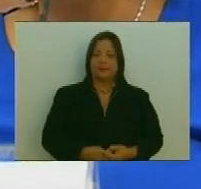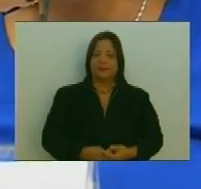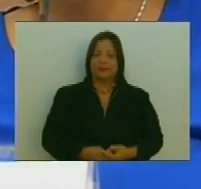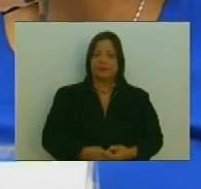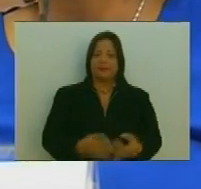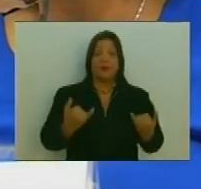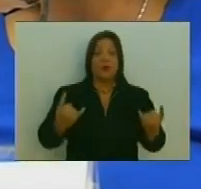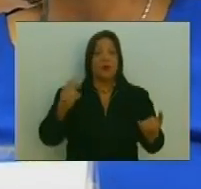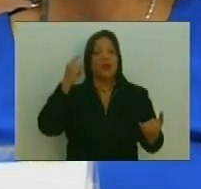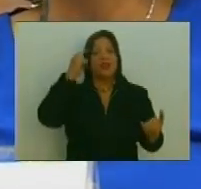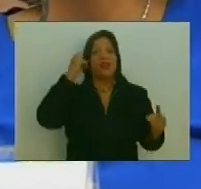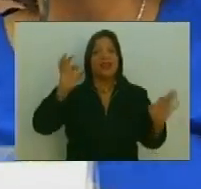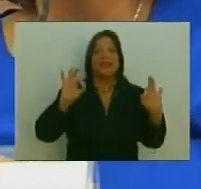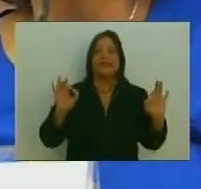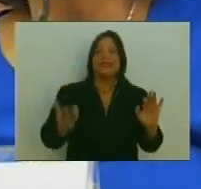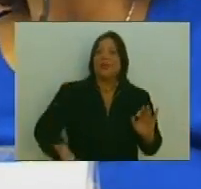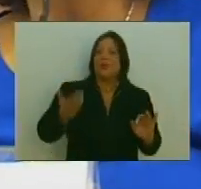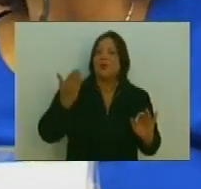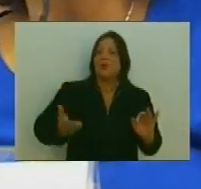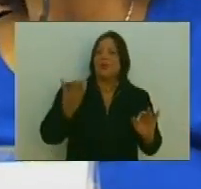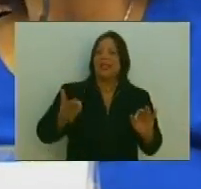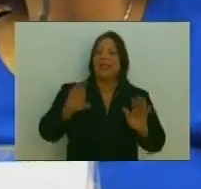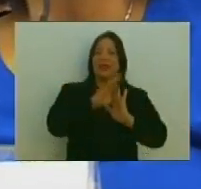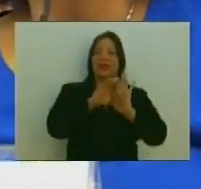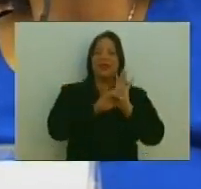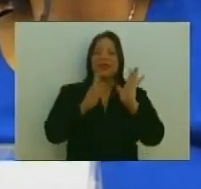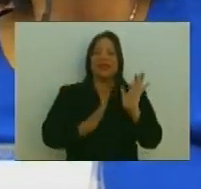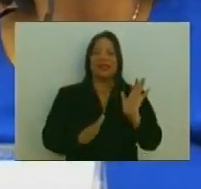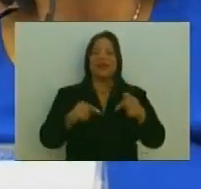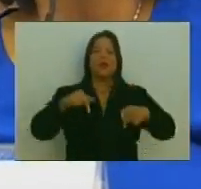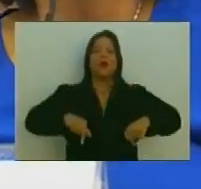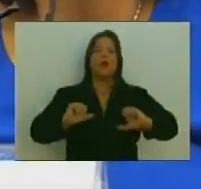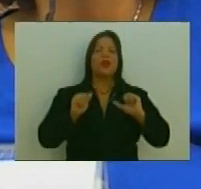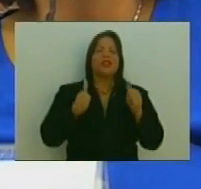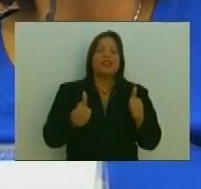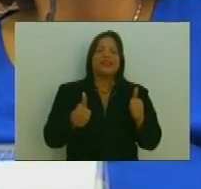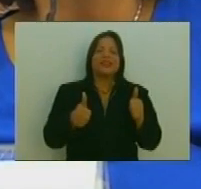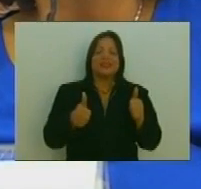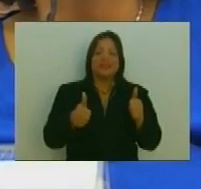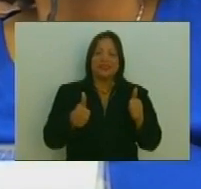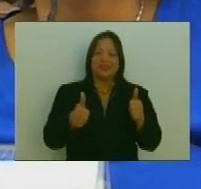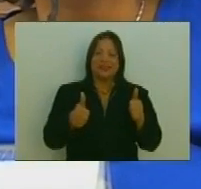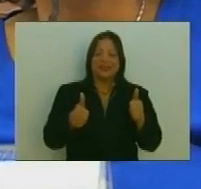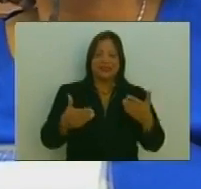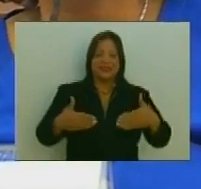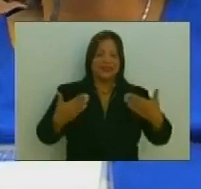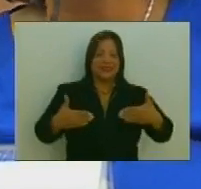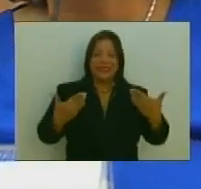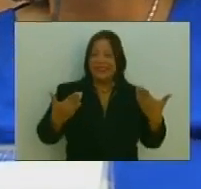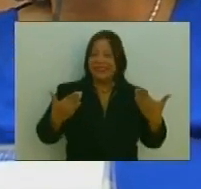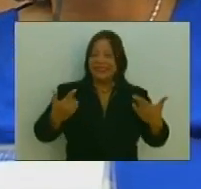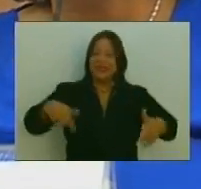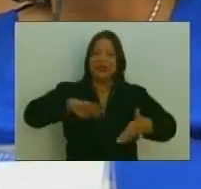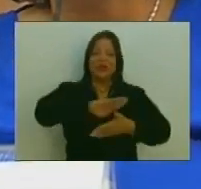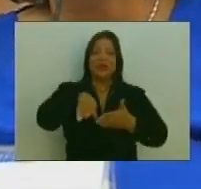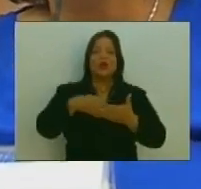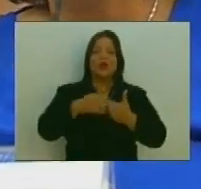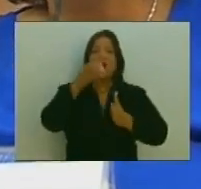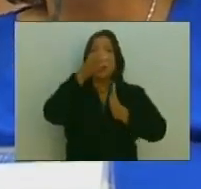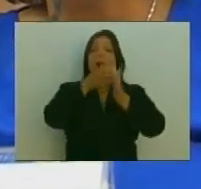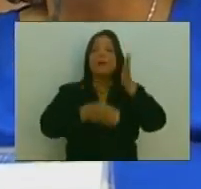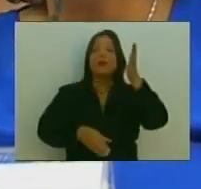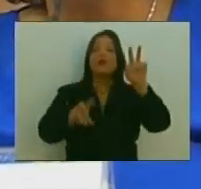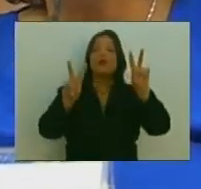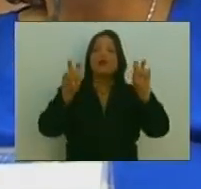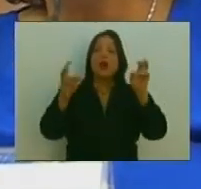Bueno, hoy es un día muy importante para esta constituyente porque iniciamos todo lo que tiene que ver con el capítulo, el